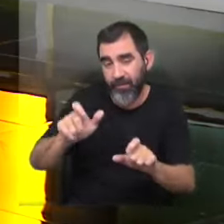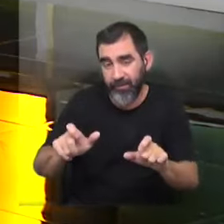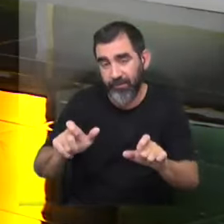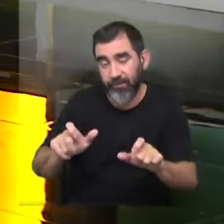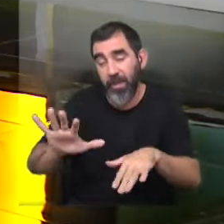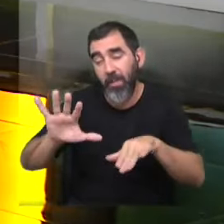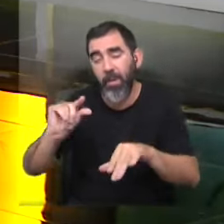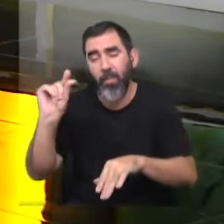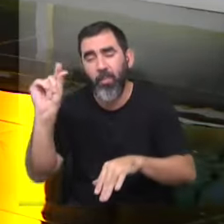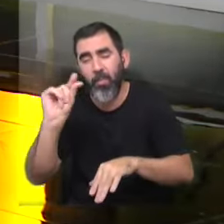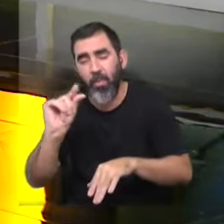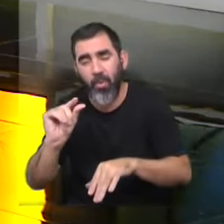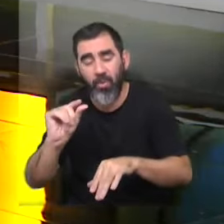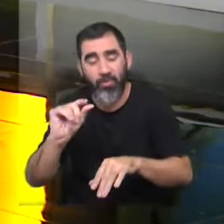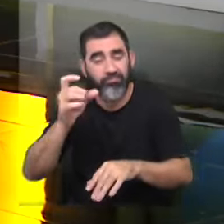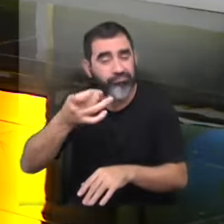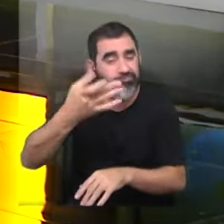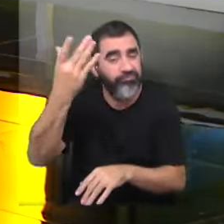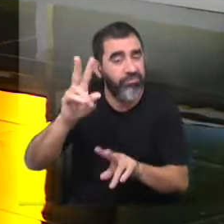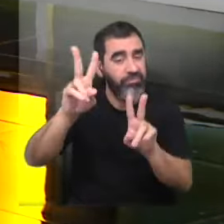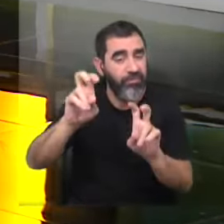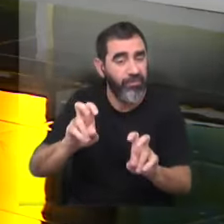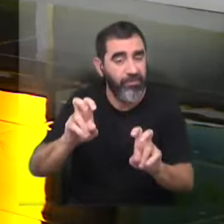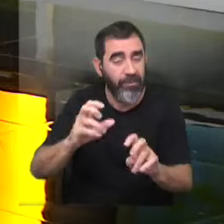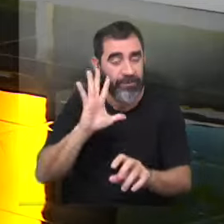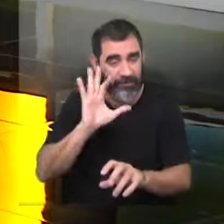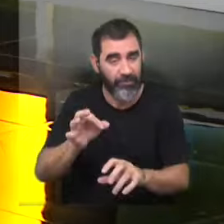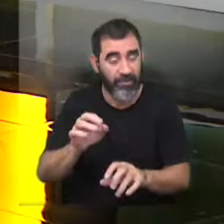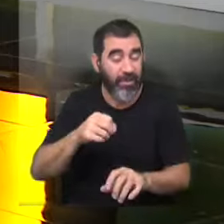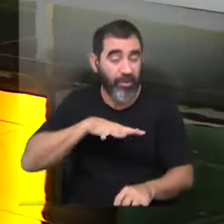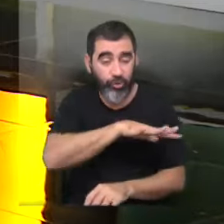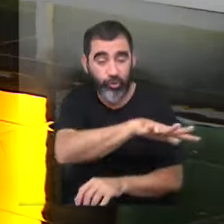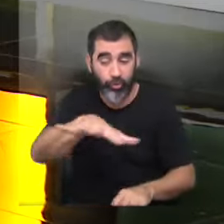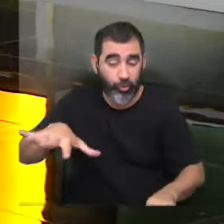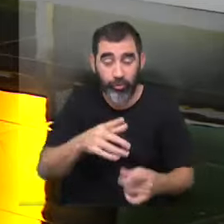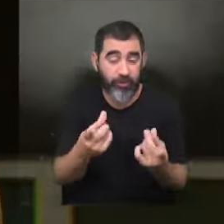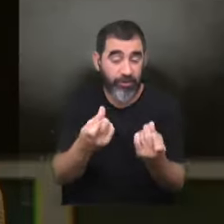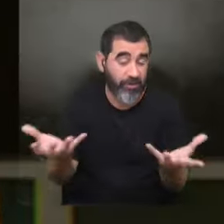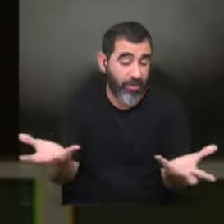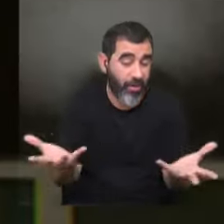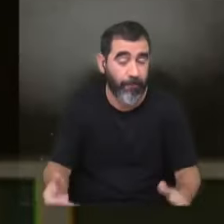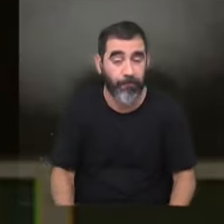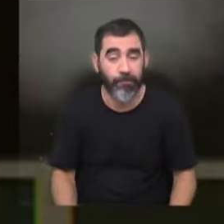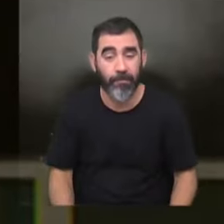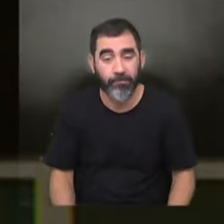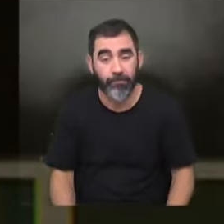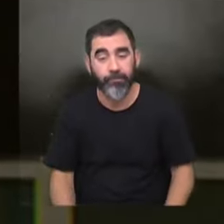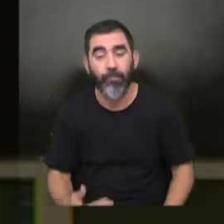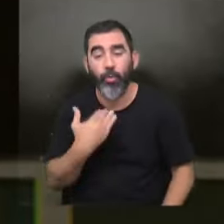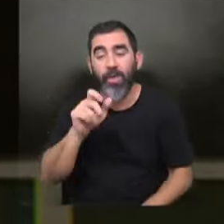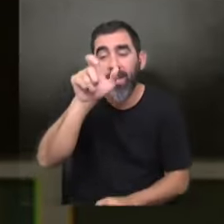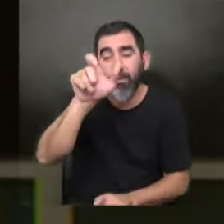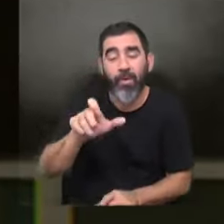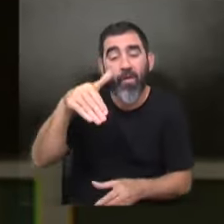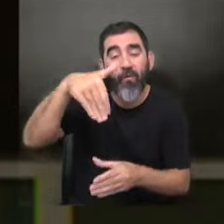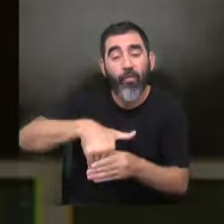vez la poca aparición de estos conceptos sean un reflejo de lo que la sociedad está demandando hoy, ¿no? Claro. Yo no sé si la gente vota